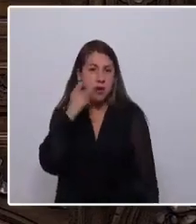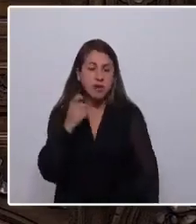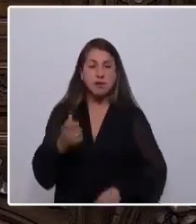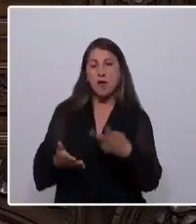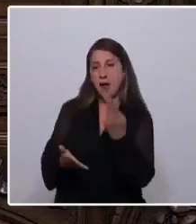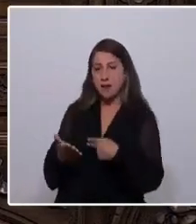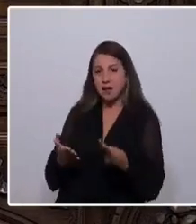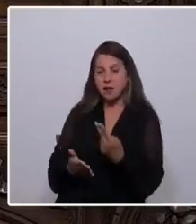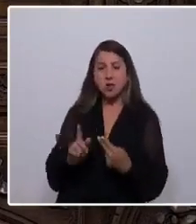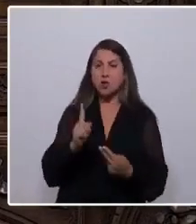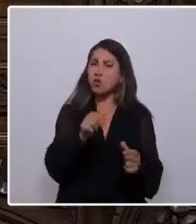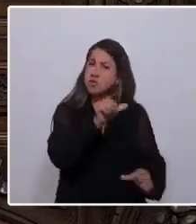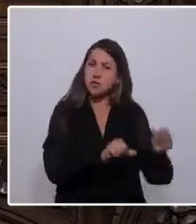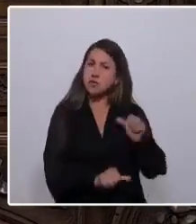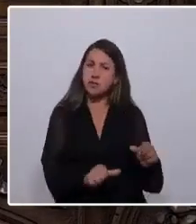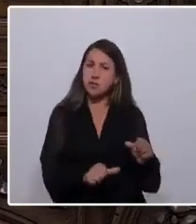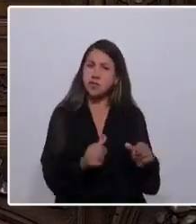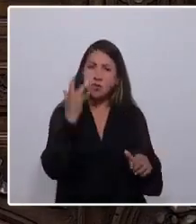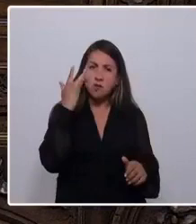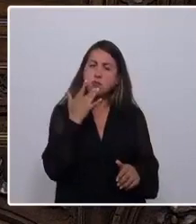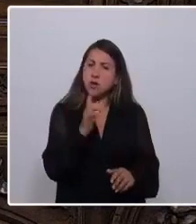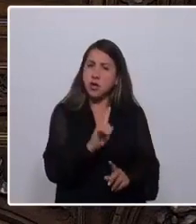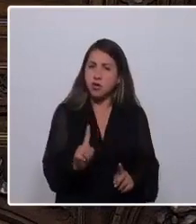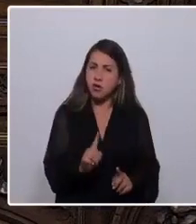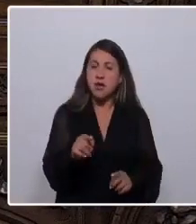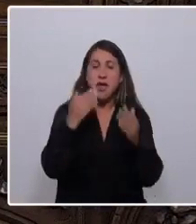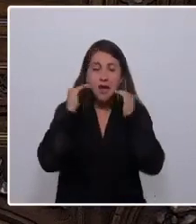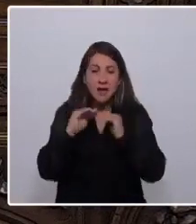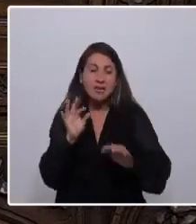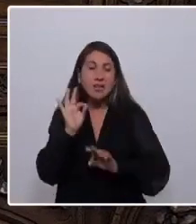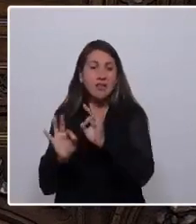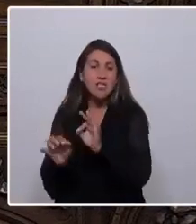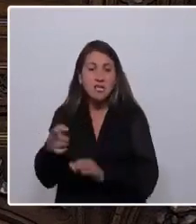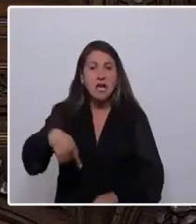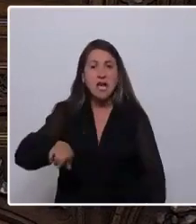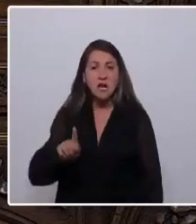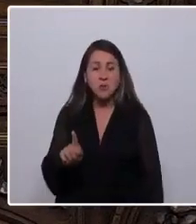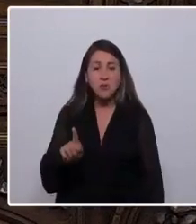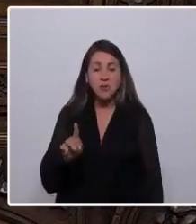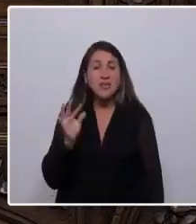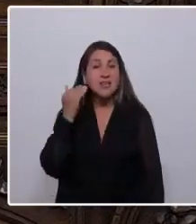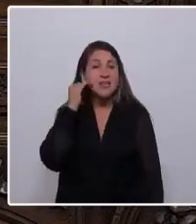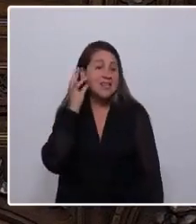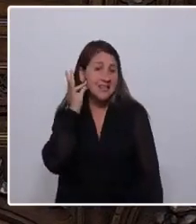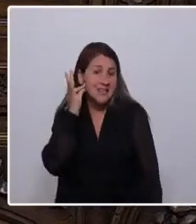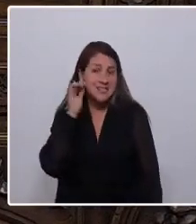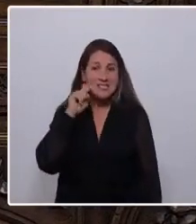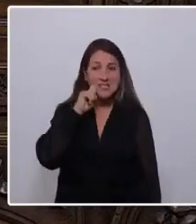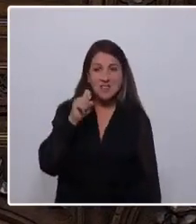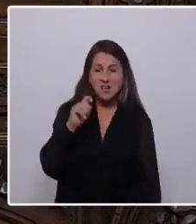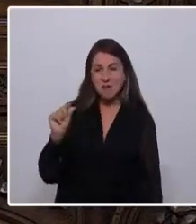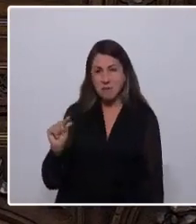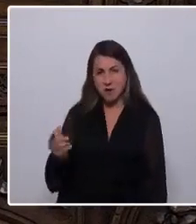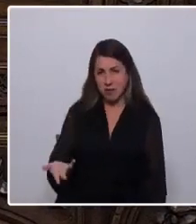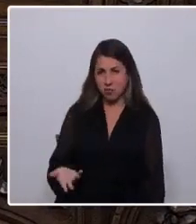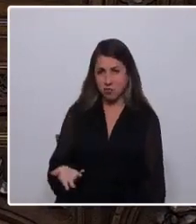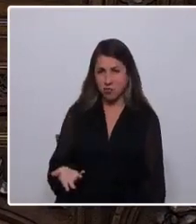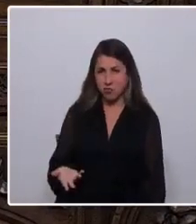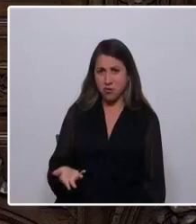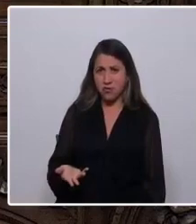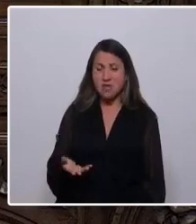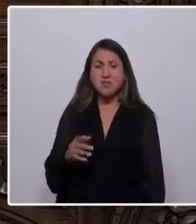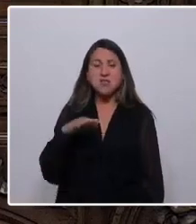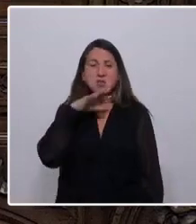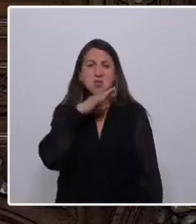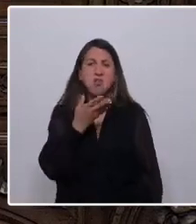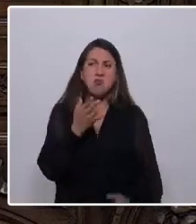y no los científicos, a esas niñas a las que se les dice que ser niñita es ser menos, que se usa como